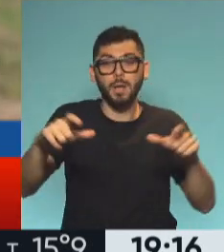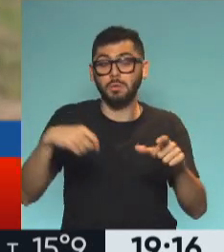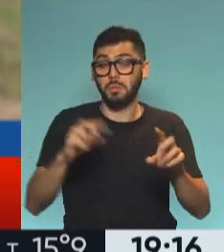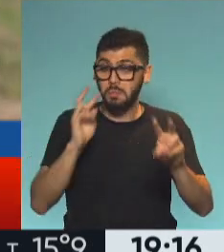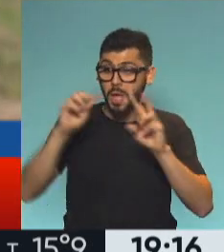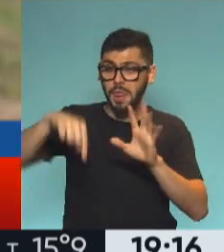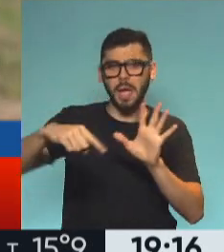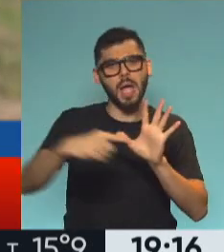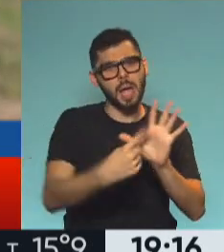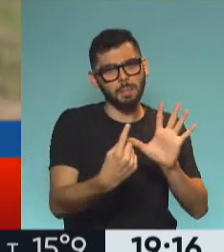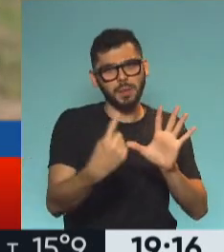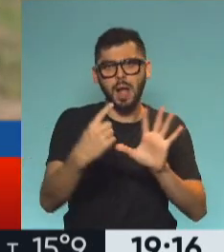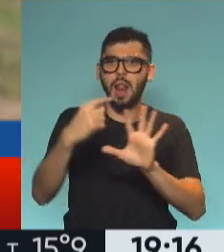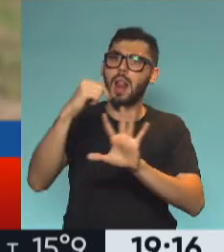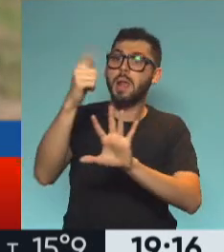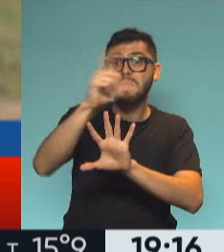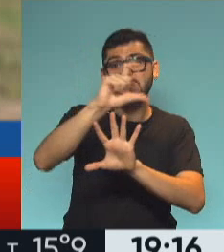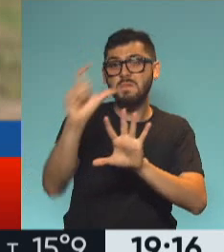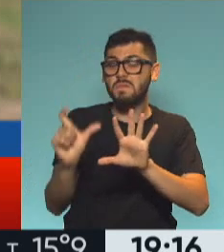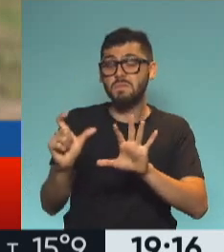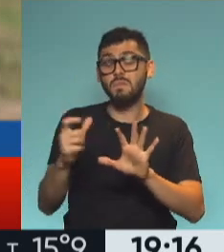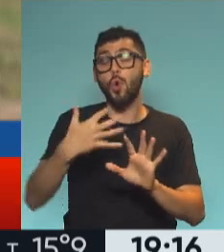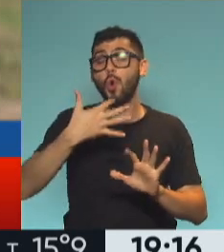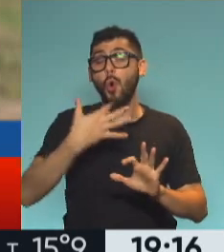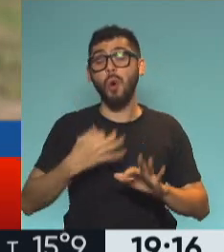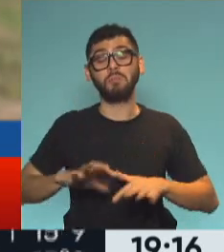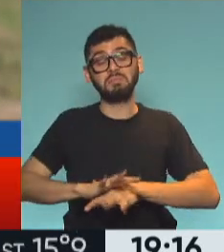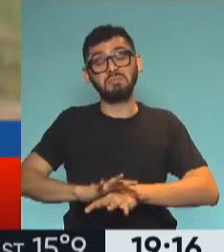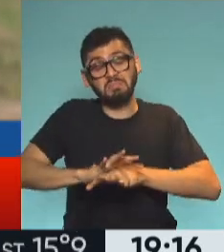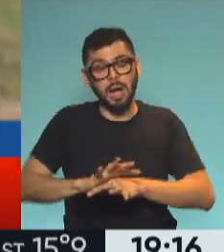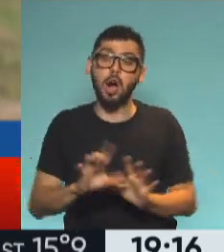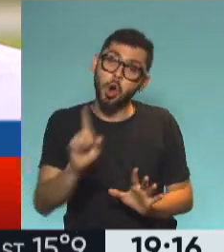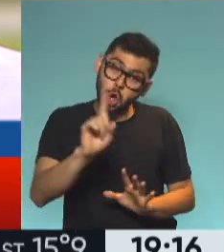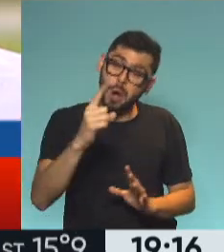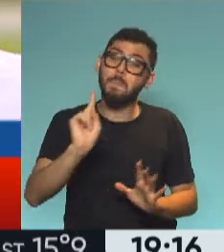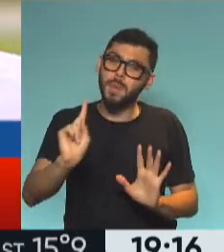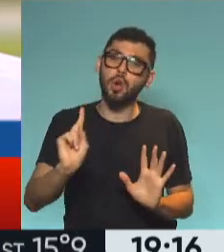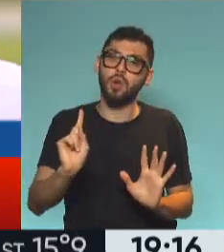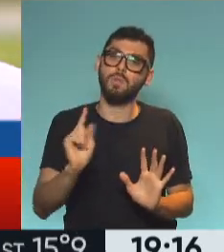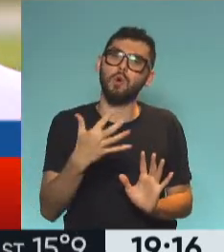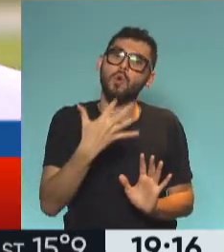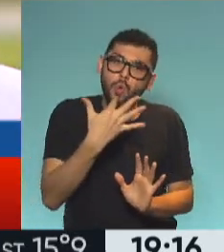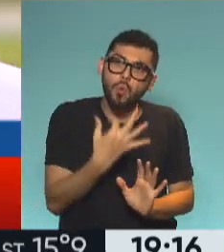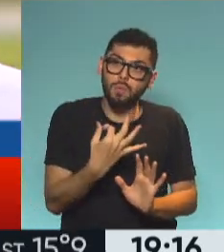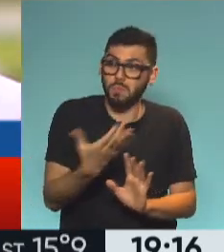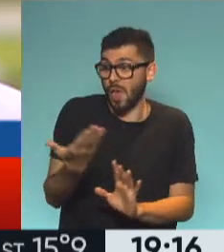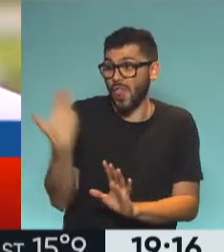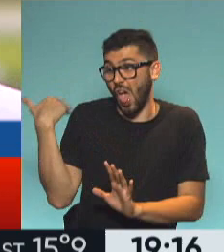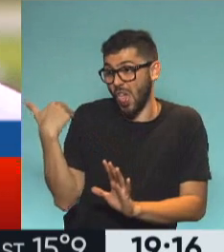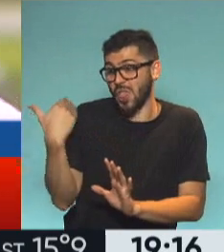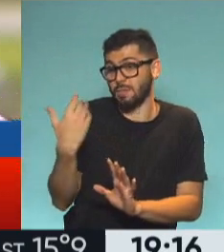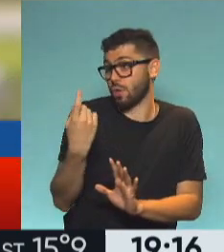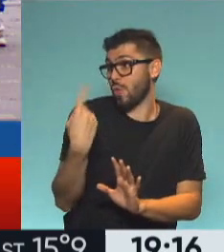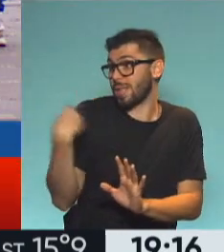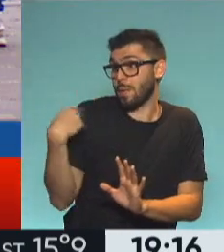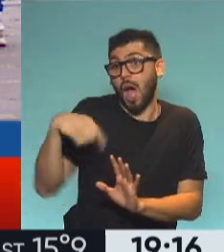Cava, en Gran Buenos Aires, no se han cumplido excelentemente bien, pero se cumplen mucho mejor que antes de hace